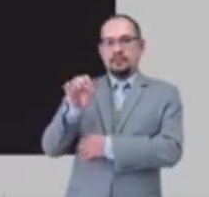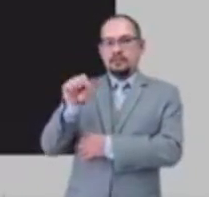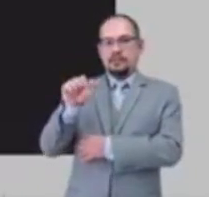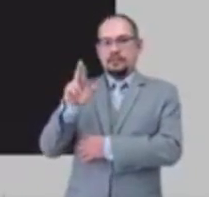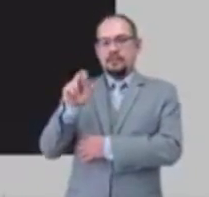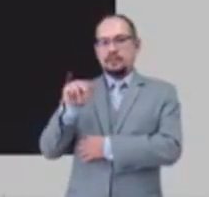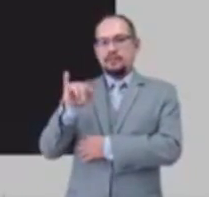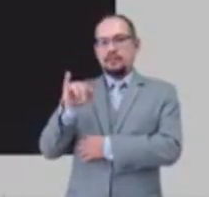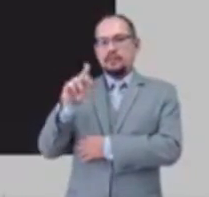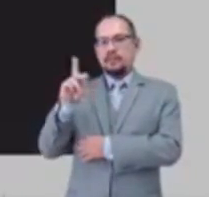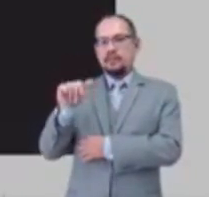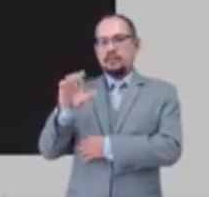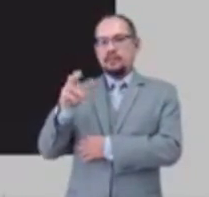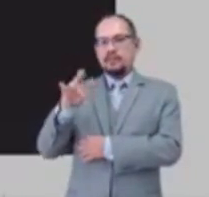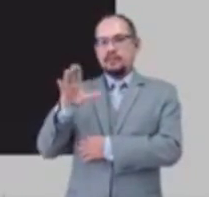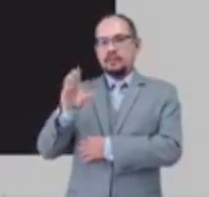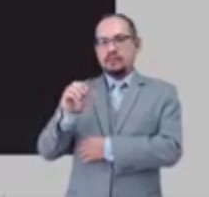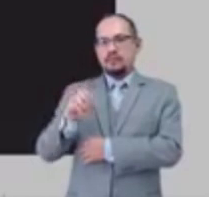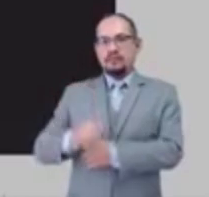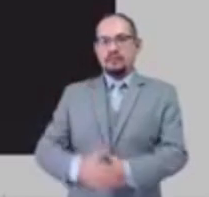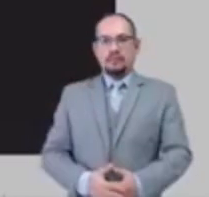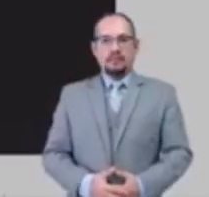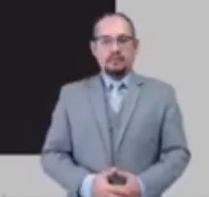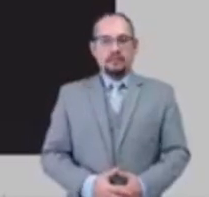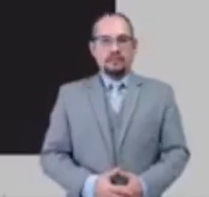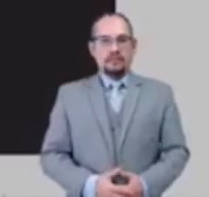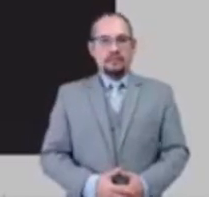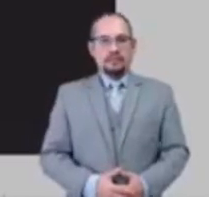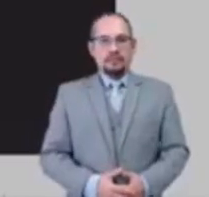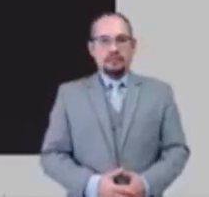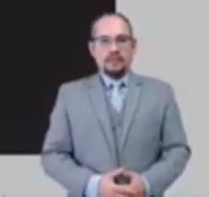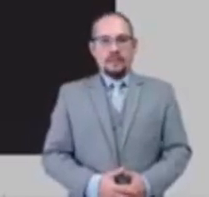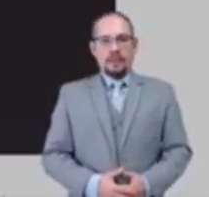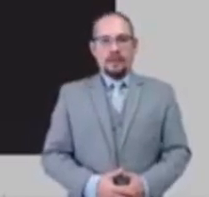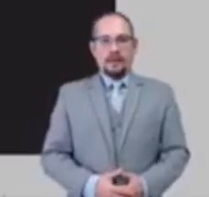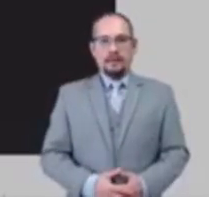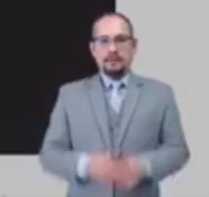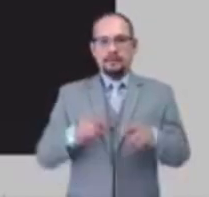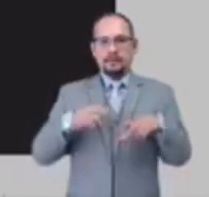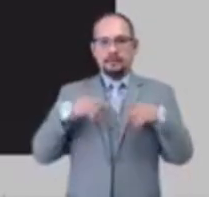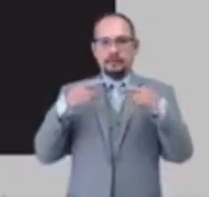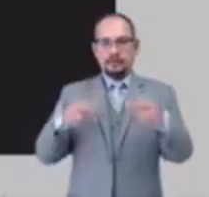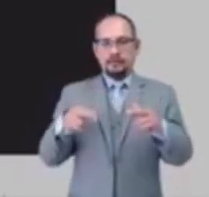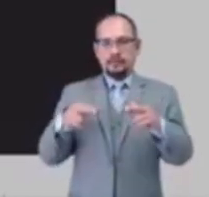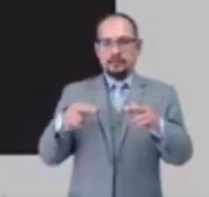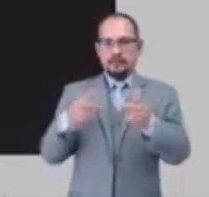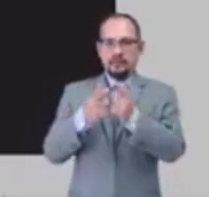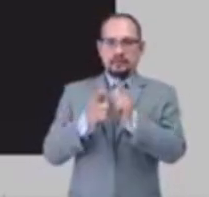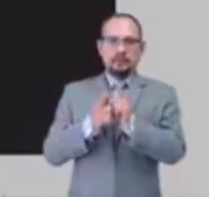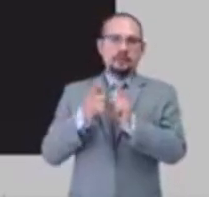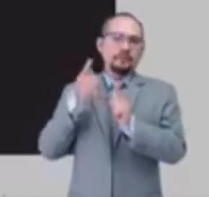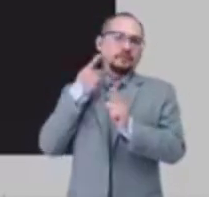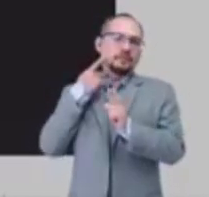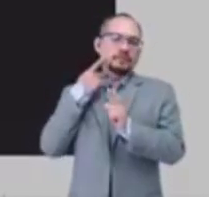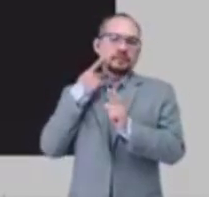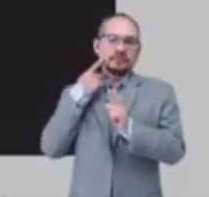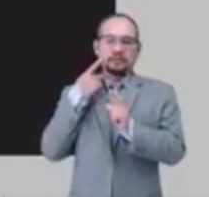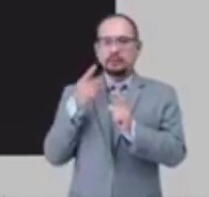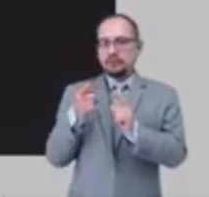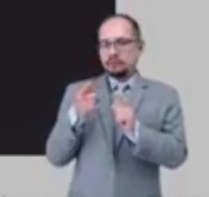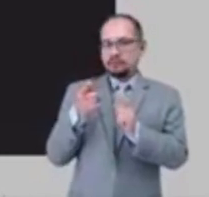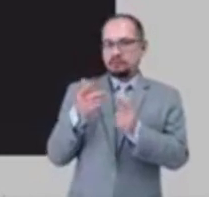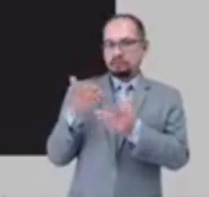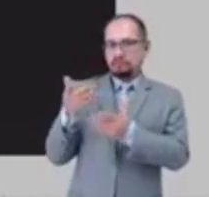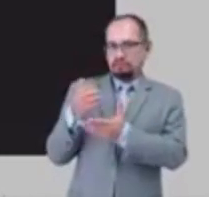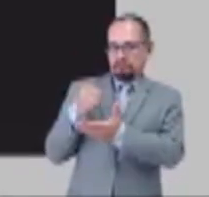el proceso electoral local 2021-2022 cabe hacer mención que a excepción de la encuesta difundida por el universal las